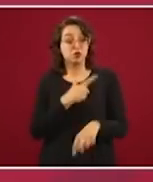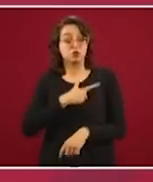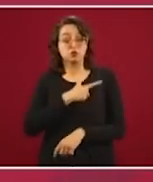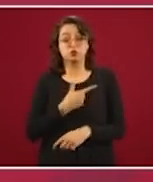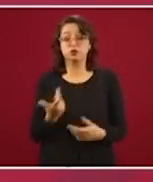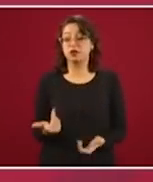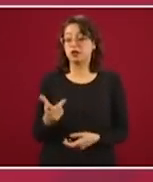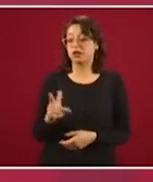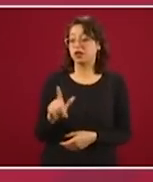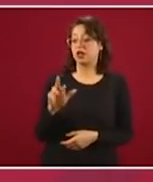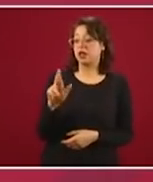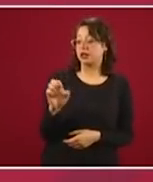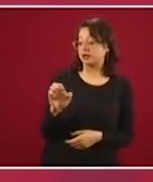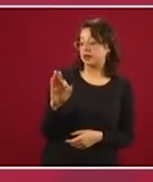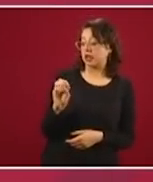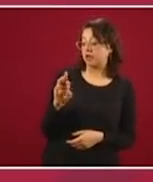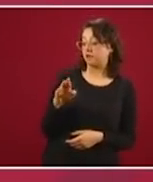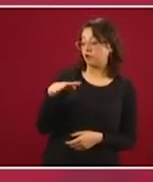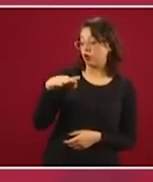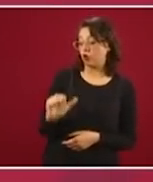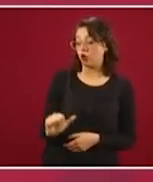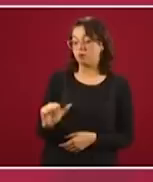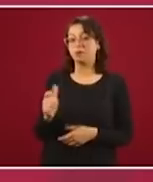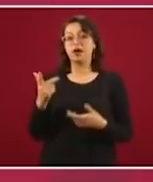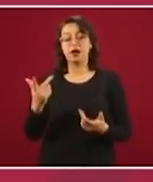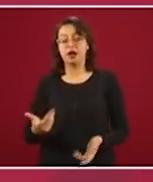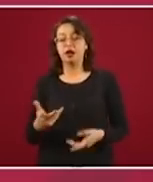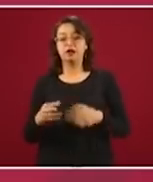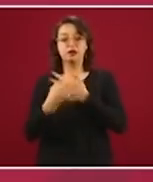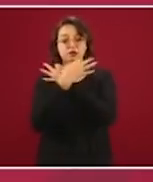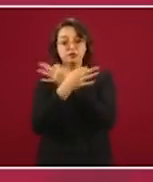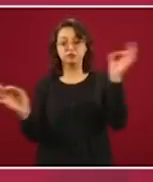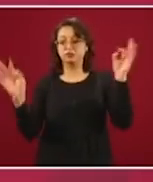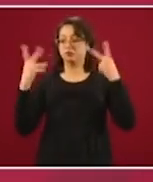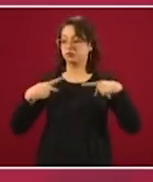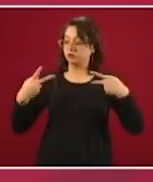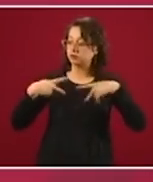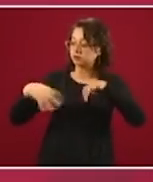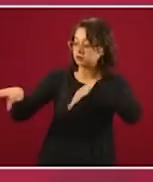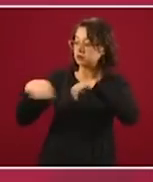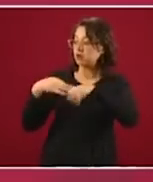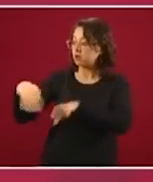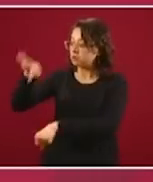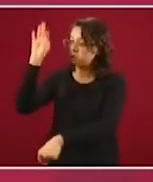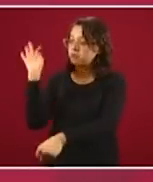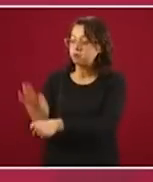defiende las pensiones de los trabajadores.